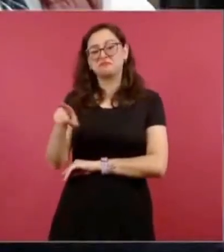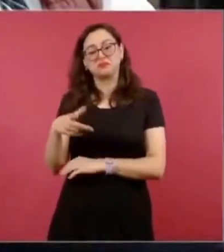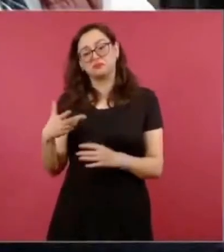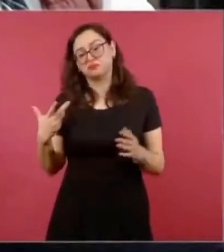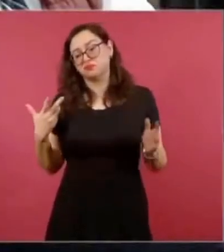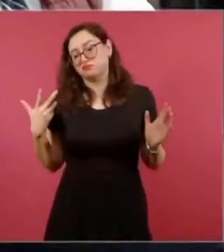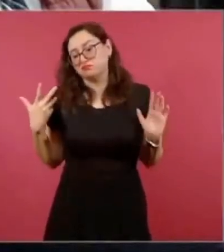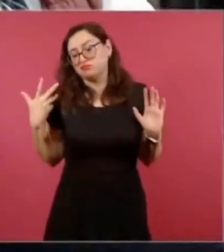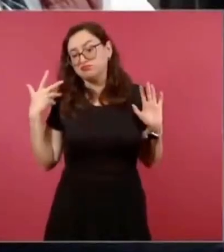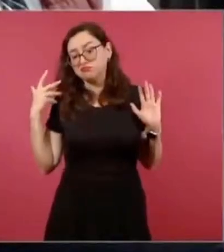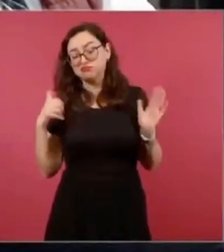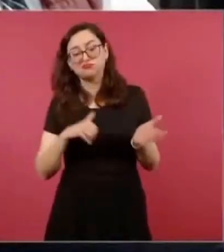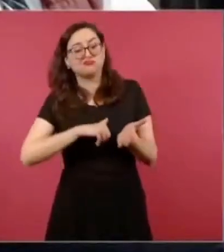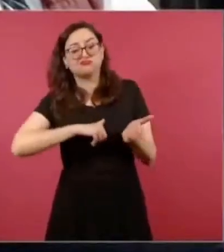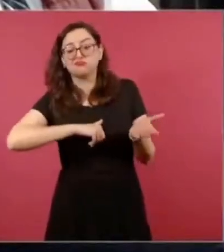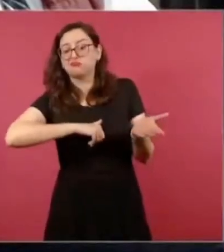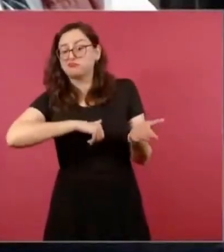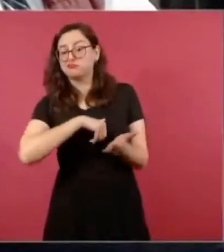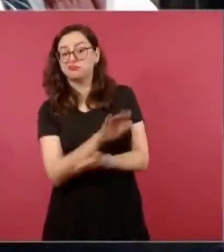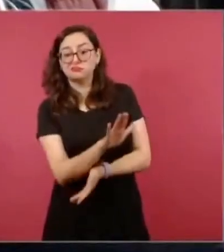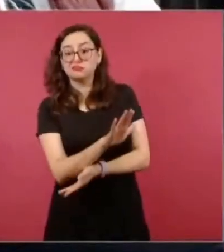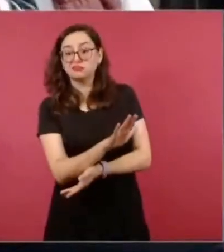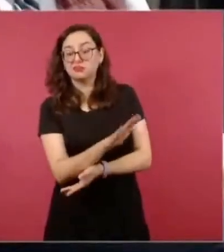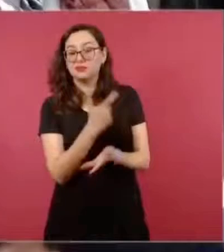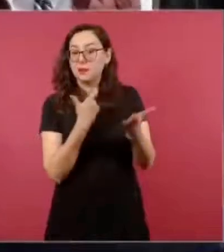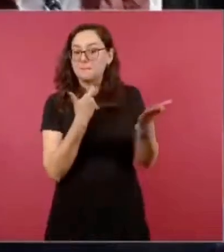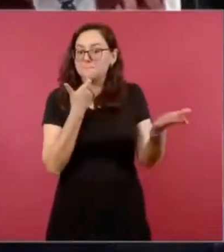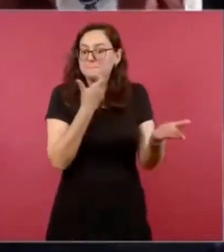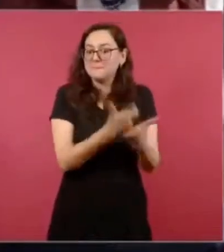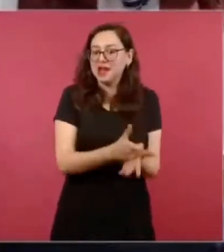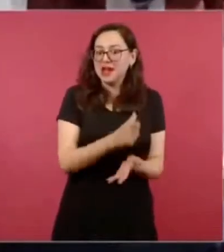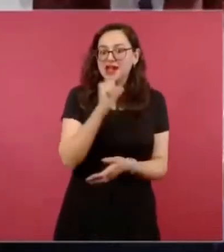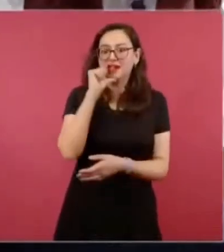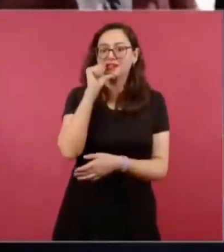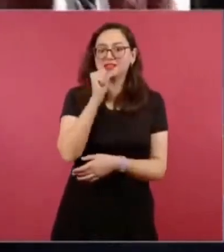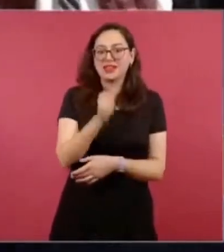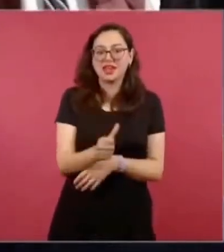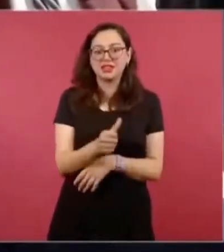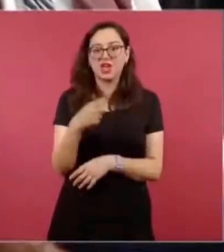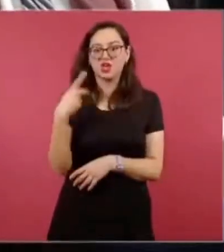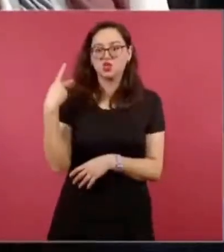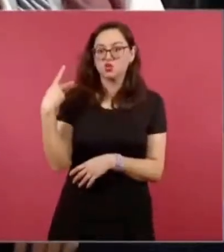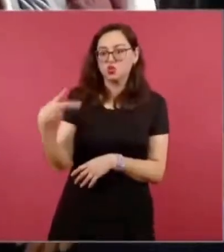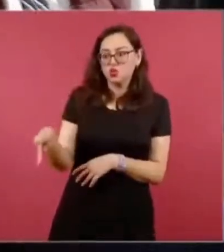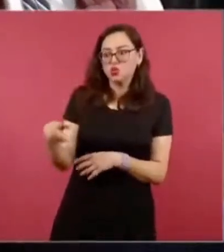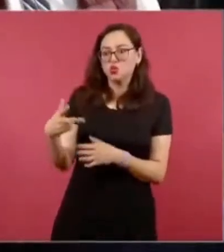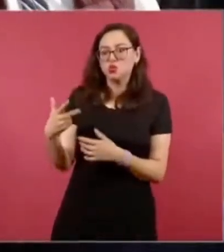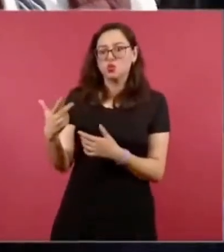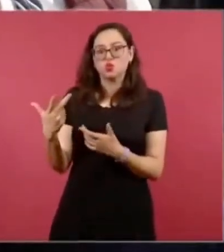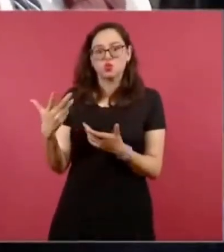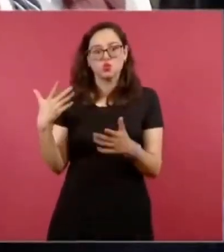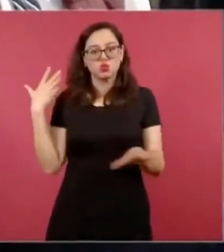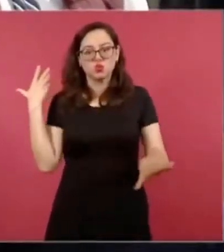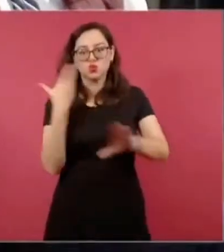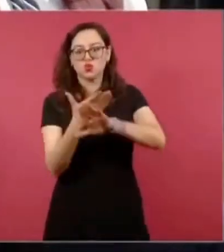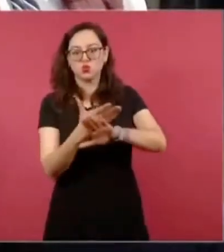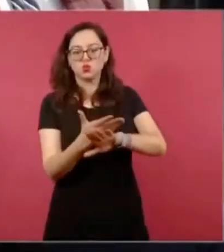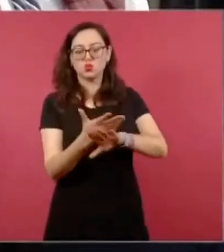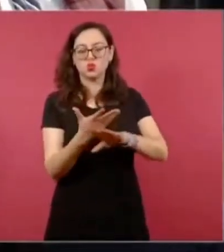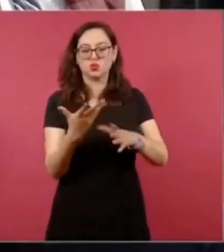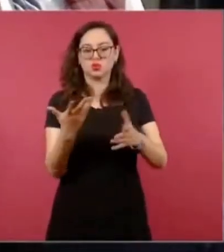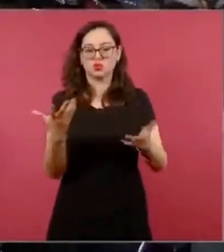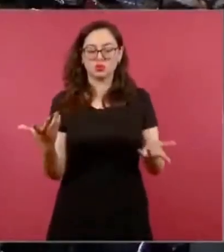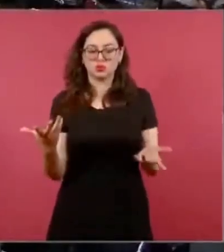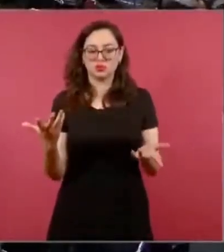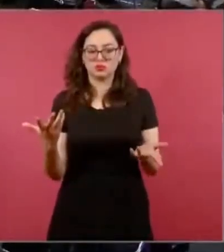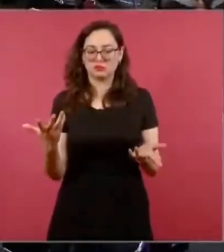esta circunstancia, la precarización del trabajo de las periodistas y los periodistas, que impacta directamente en la